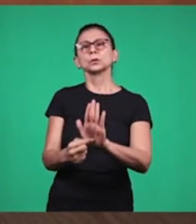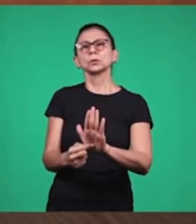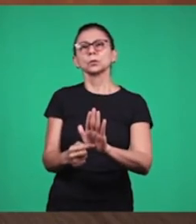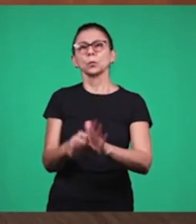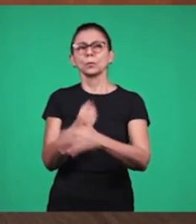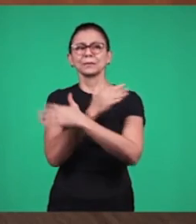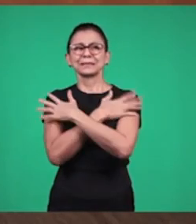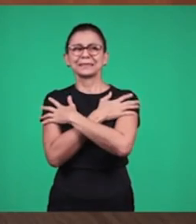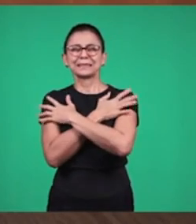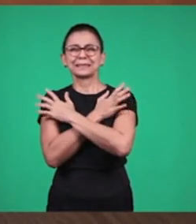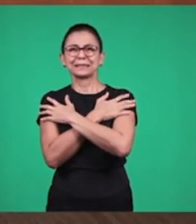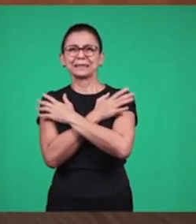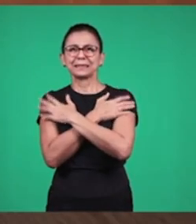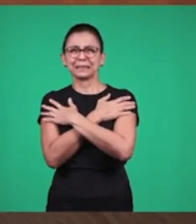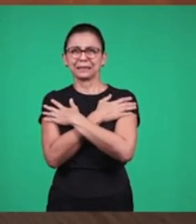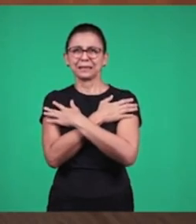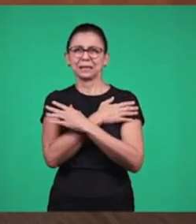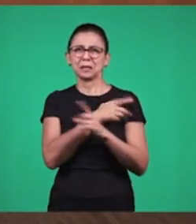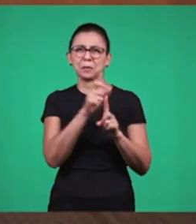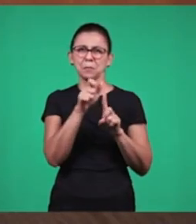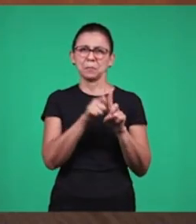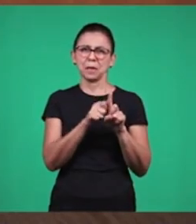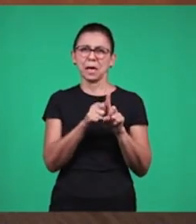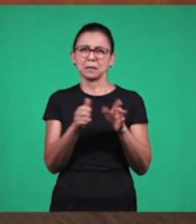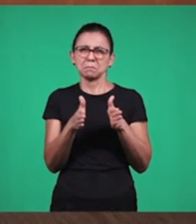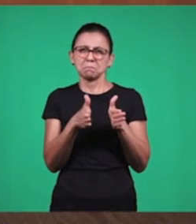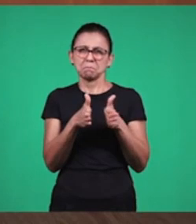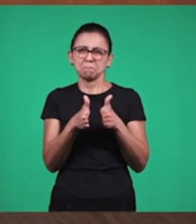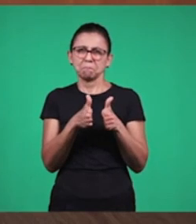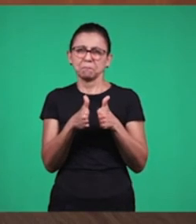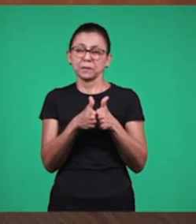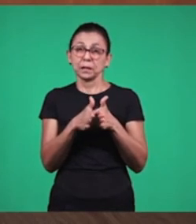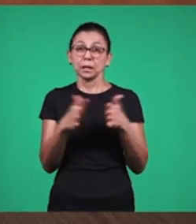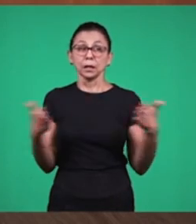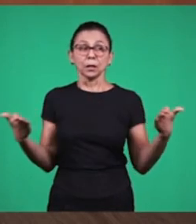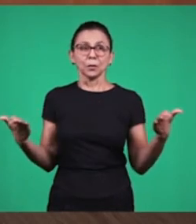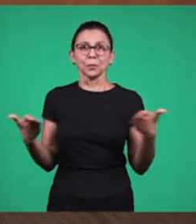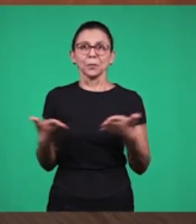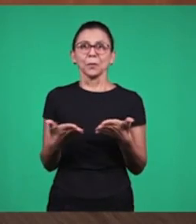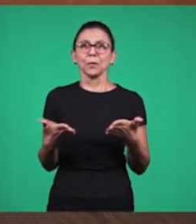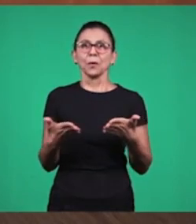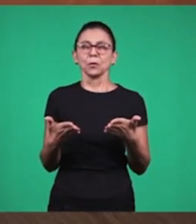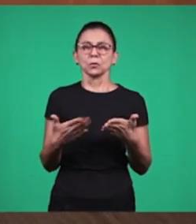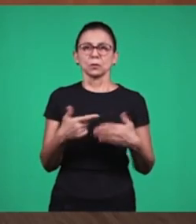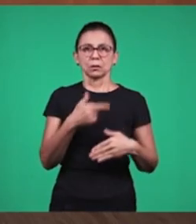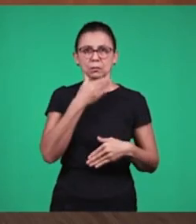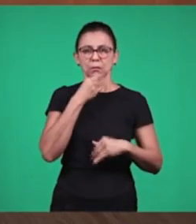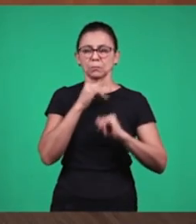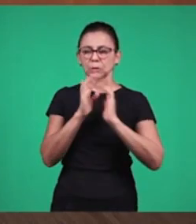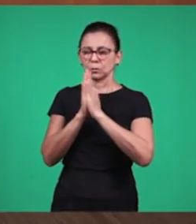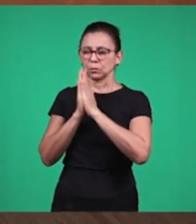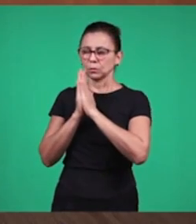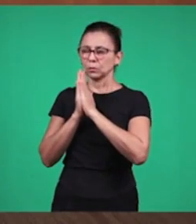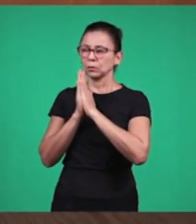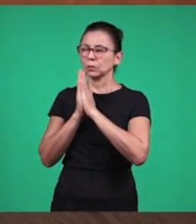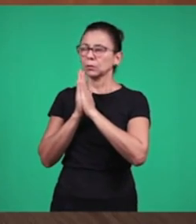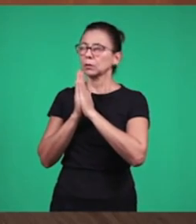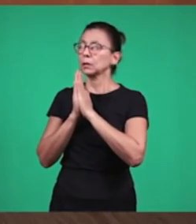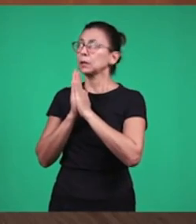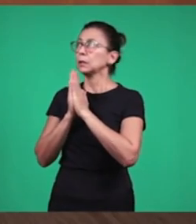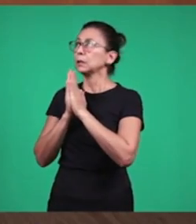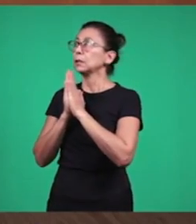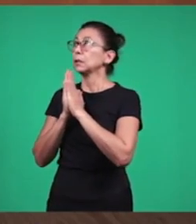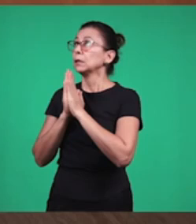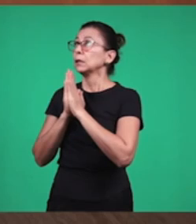él está desempleado hace pocos meses y hoy, exactamente hoy, él hizo una oración y él pidió: